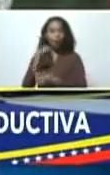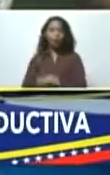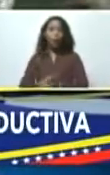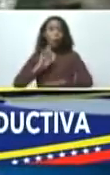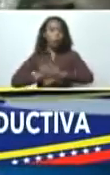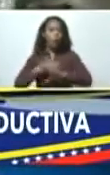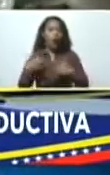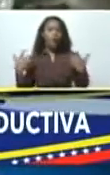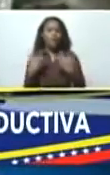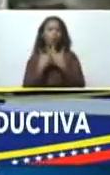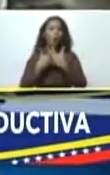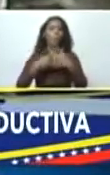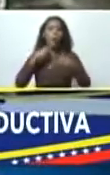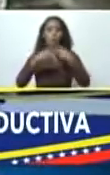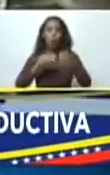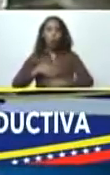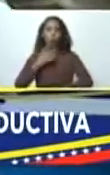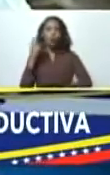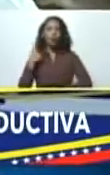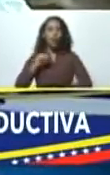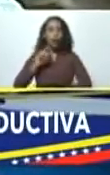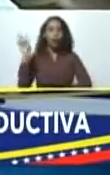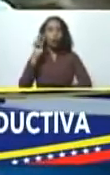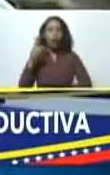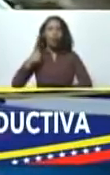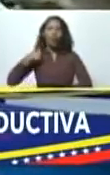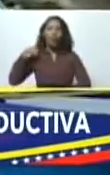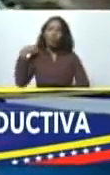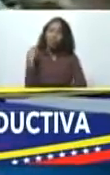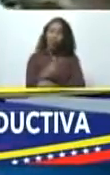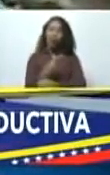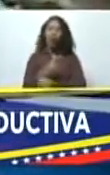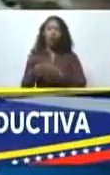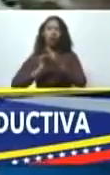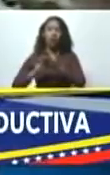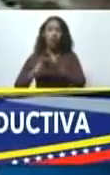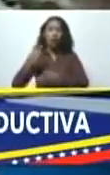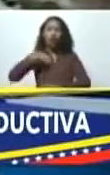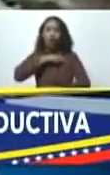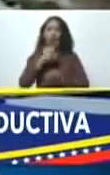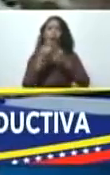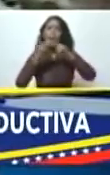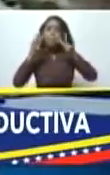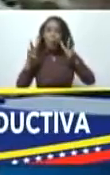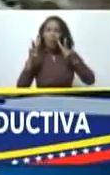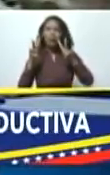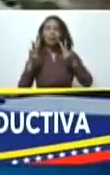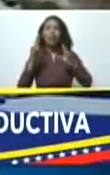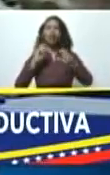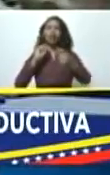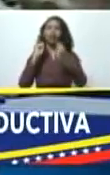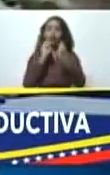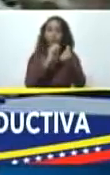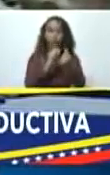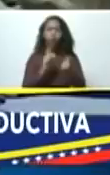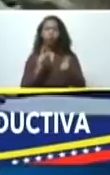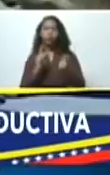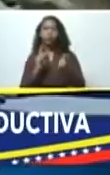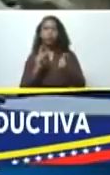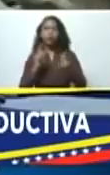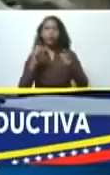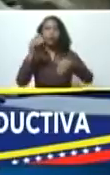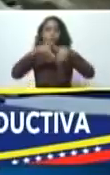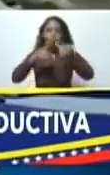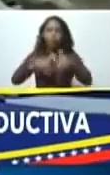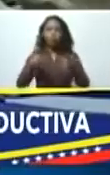conflictos políticos que podamos tener los venezolanos, debemos resolverlos nosotros en paz, a través del diálogo, a través de